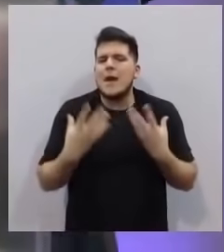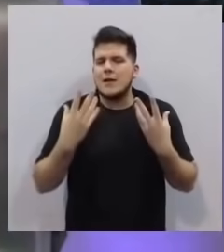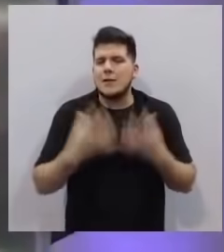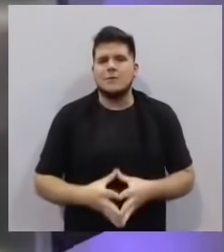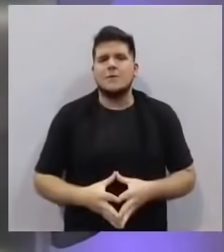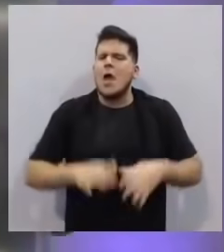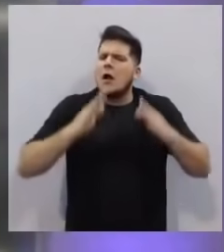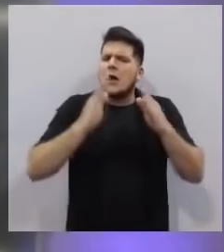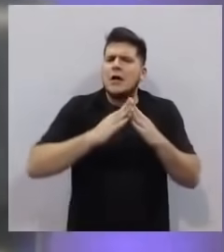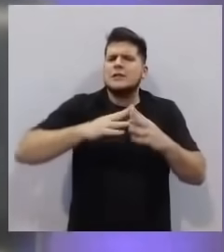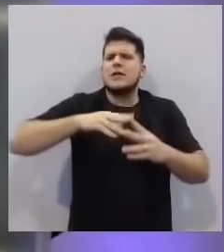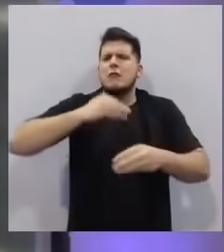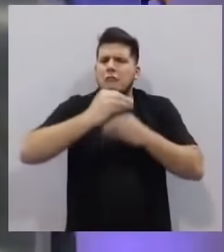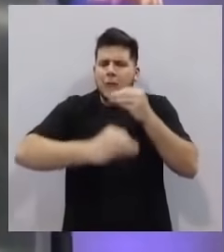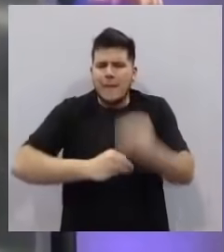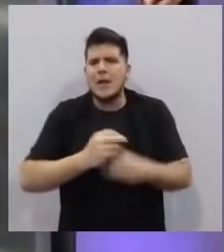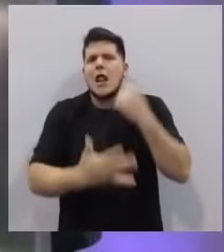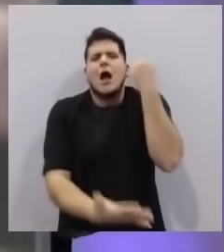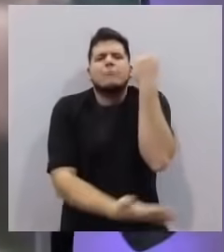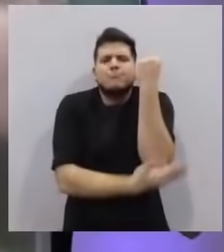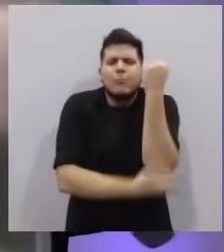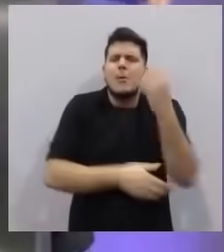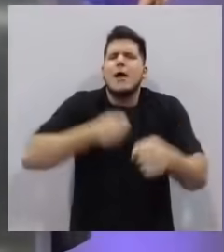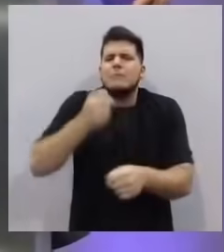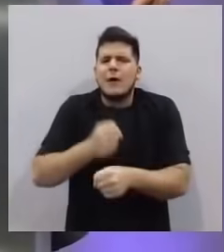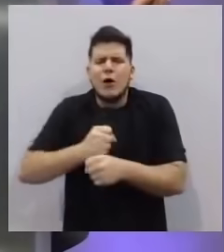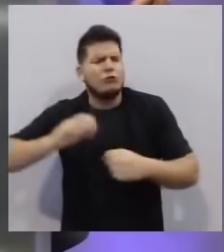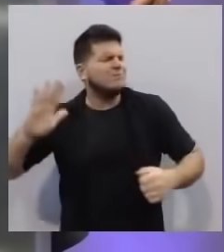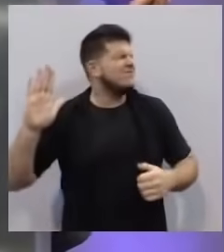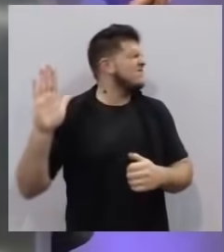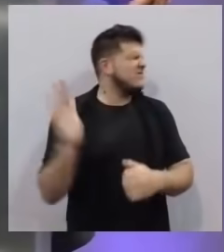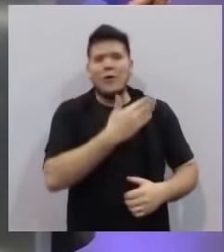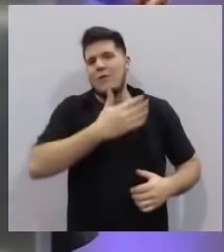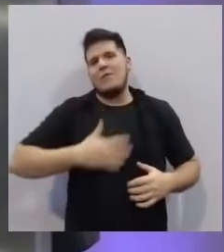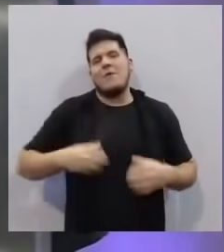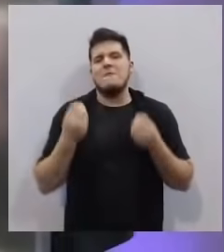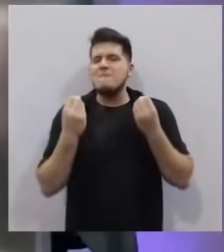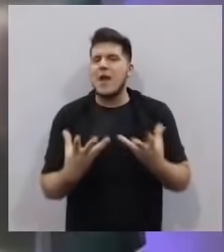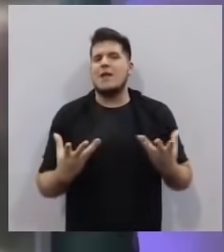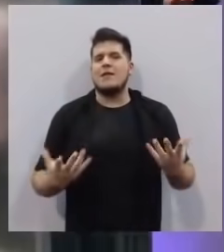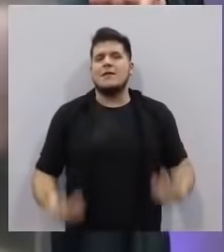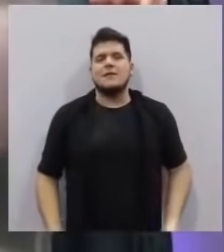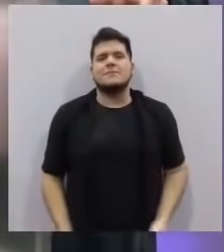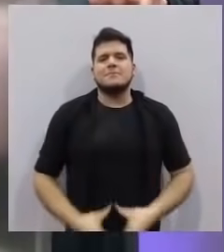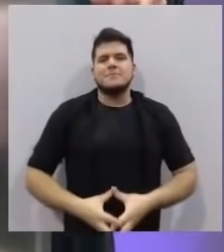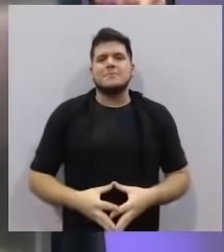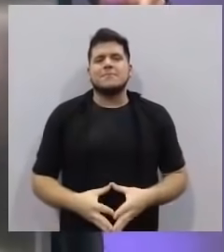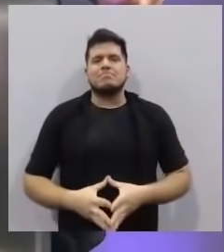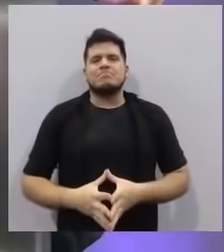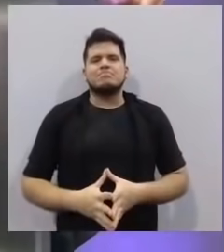padre las bendiciones me persiguen todos los días de mi vida es aleluya todo eso es el reino